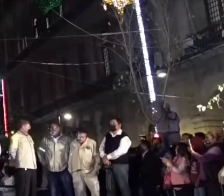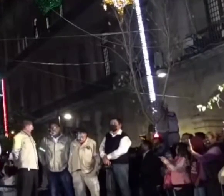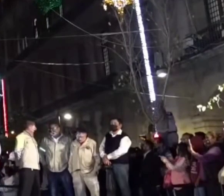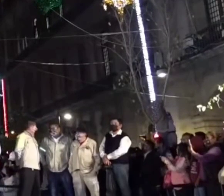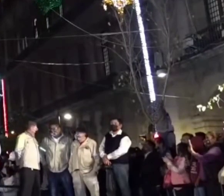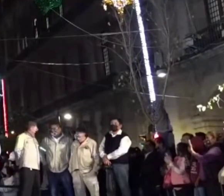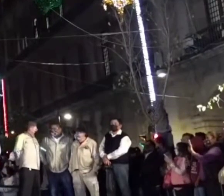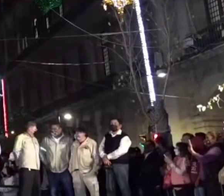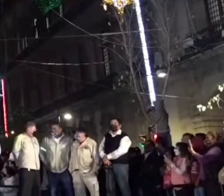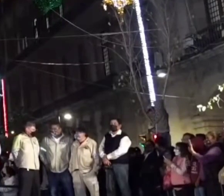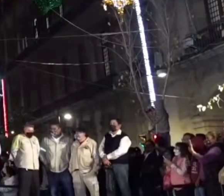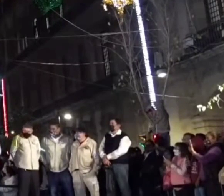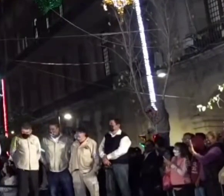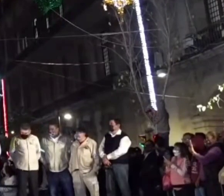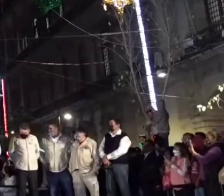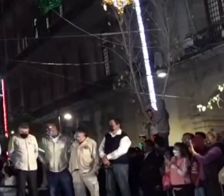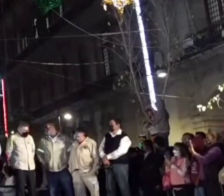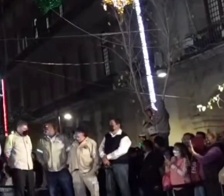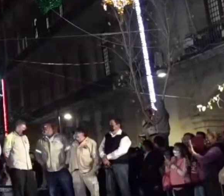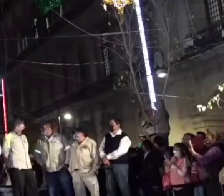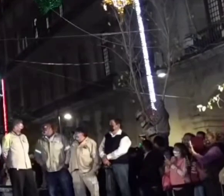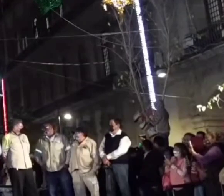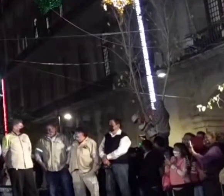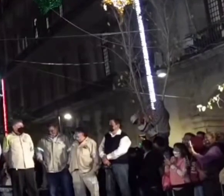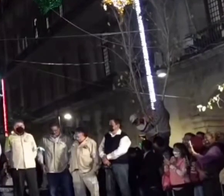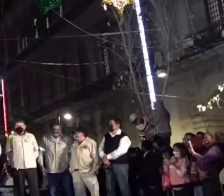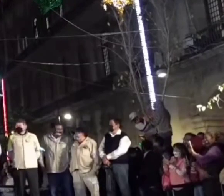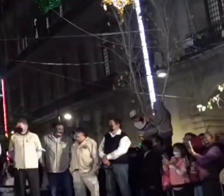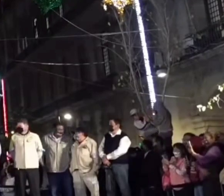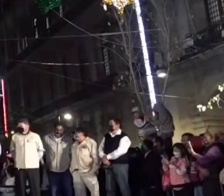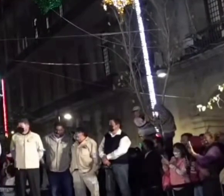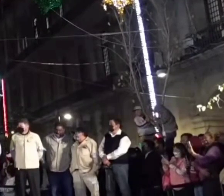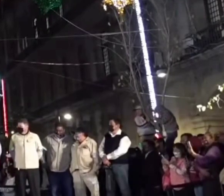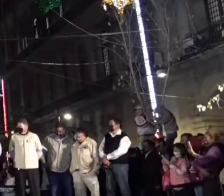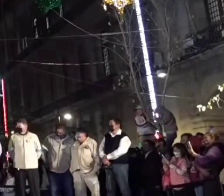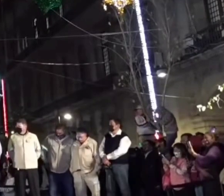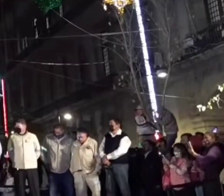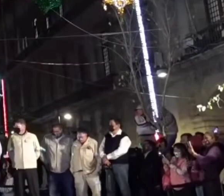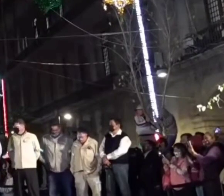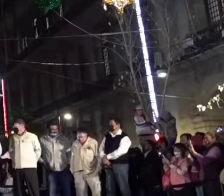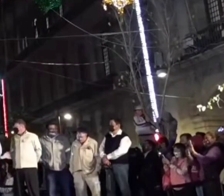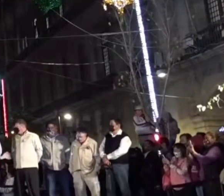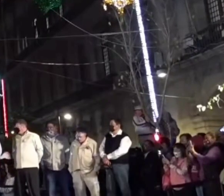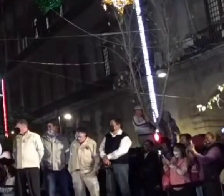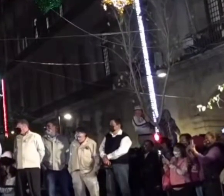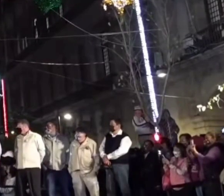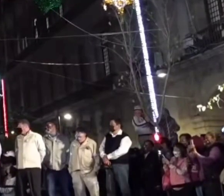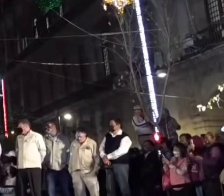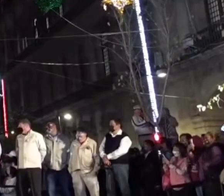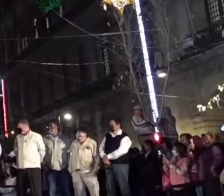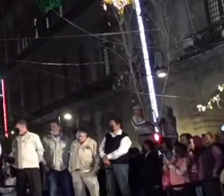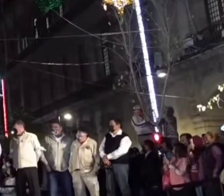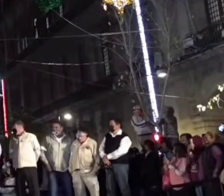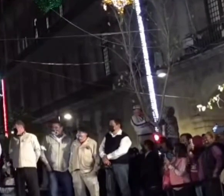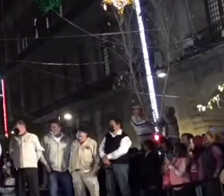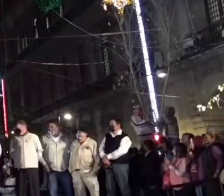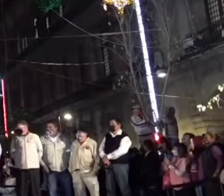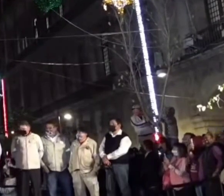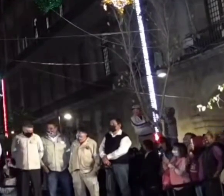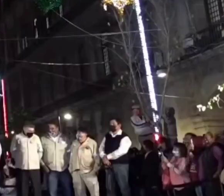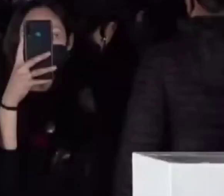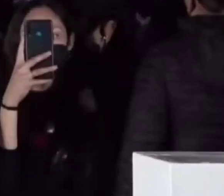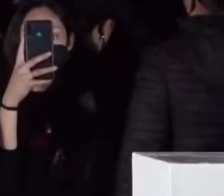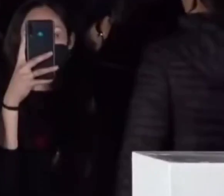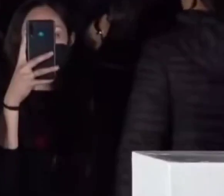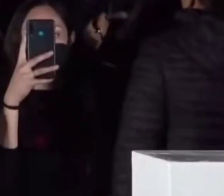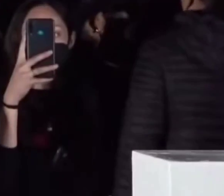México y visitantes que nos acompañan en esta noche. El gobierno de la Ciudad de México lleva a cabo el encendido del alumbrado